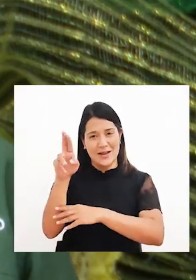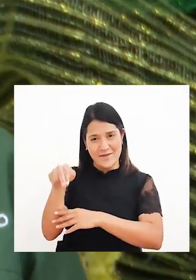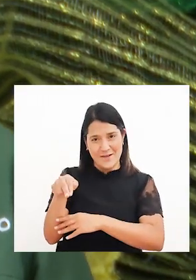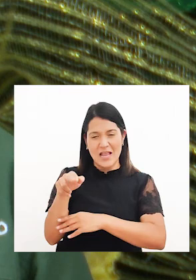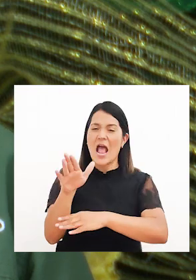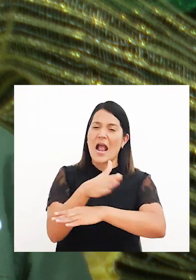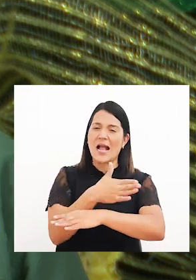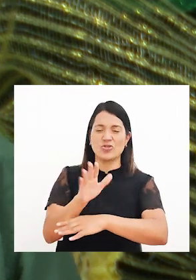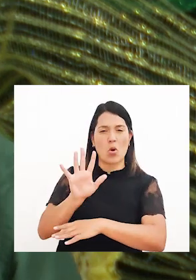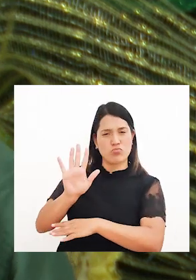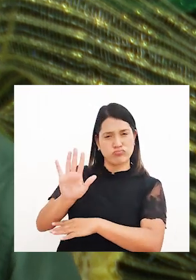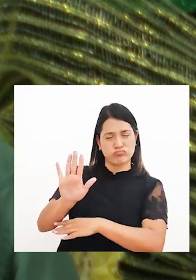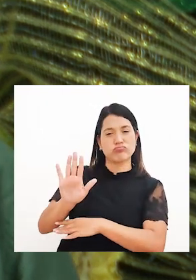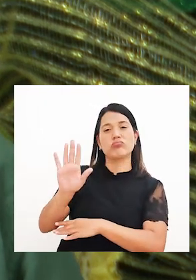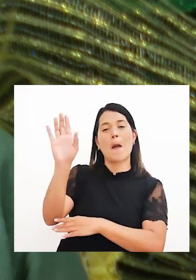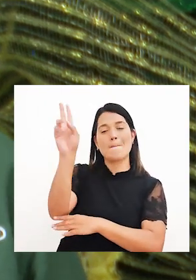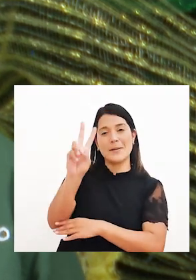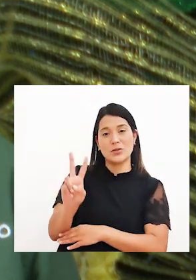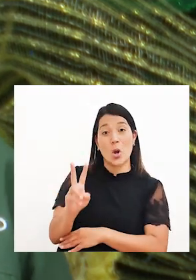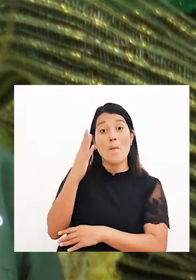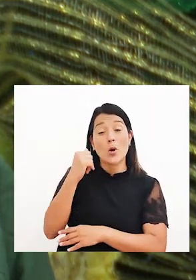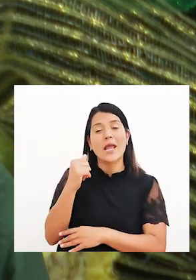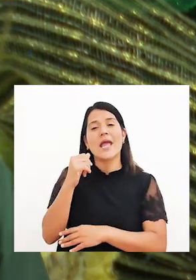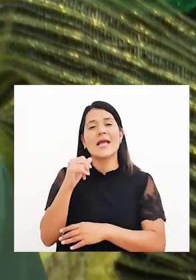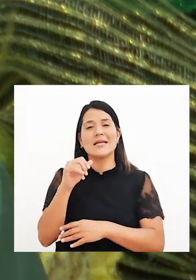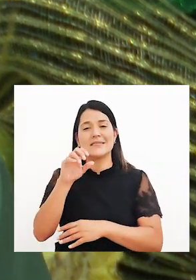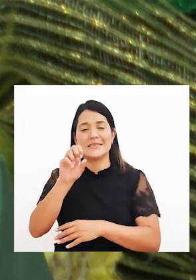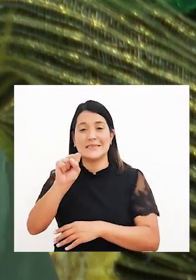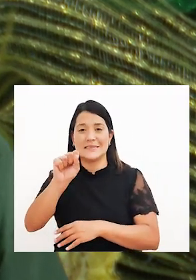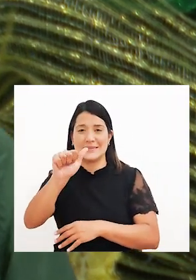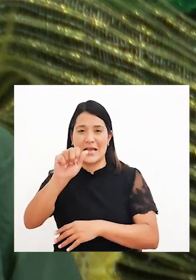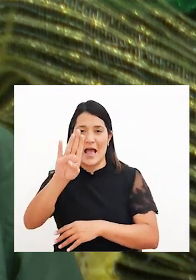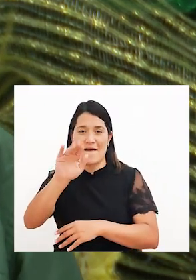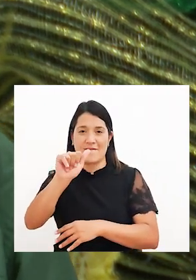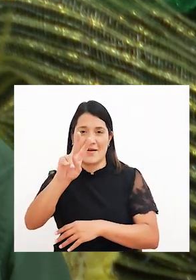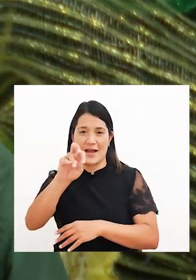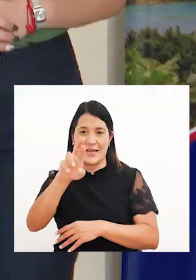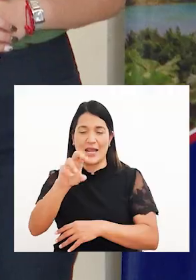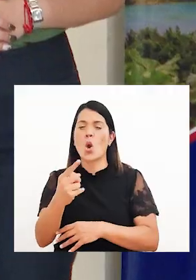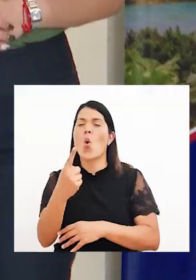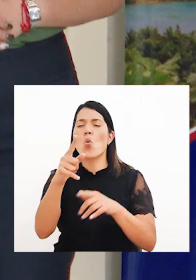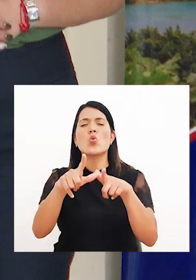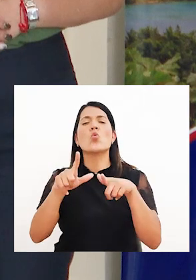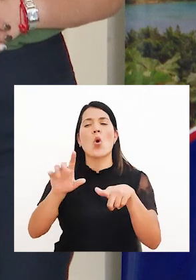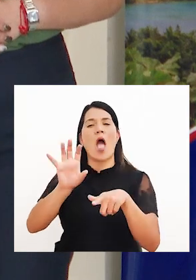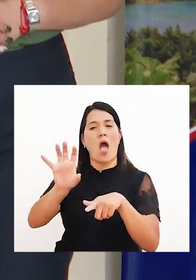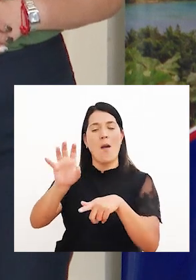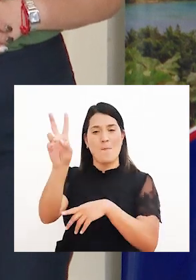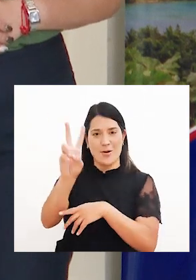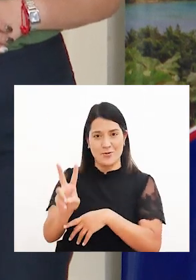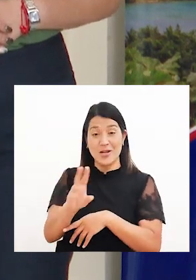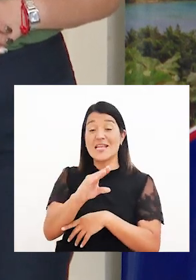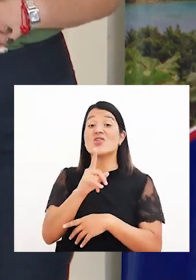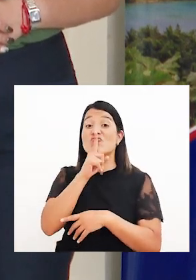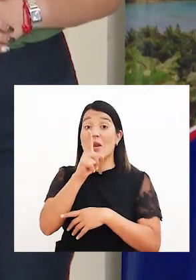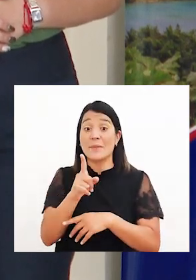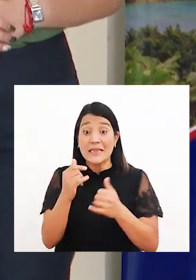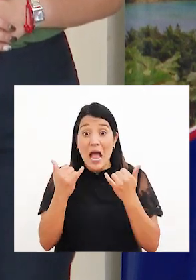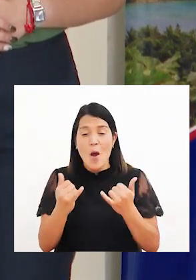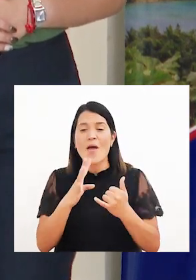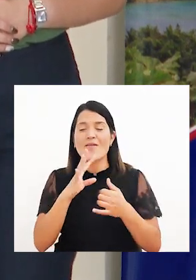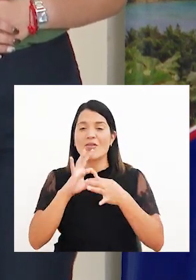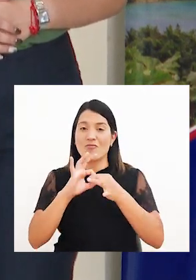muy venezolano, ya que el sabanero responde a un escenario muy conocido en Venezuela. Y lo cierto del caso es que ya, hablando